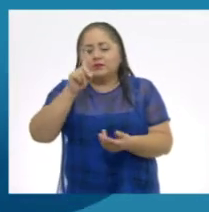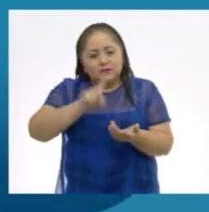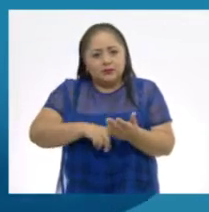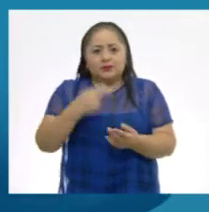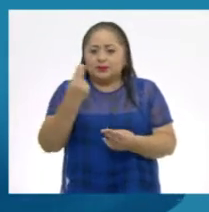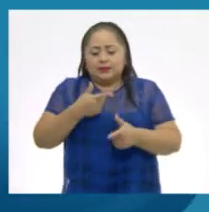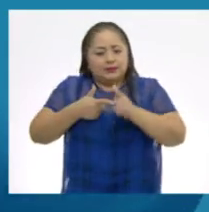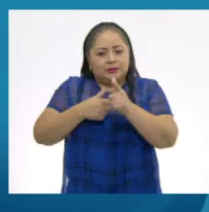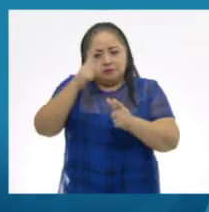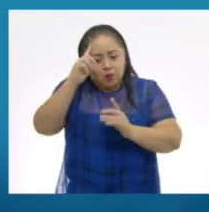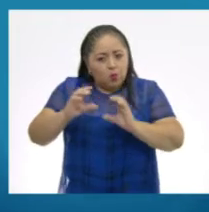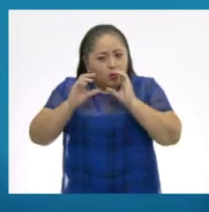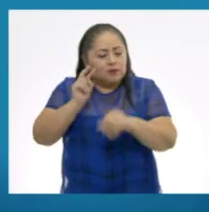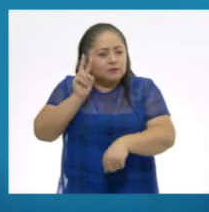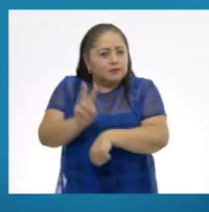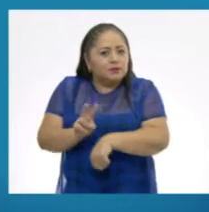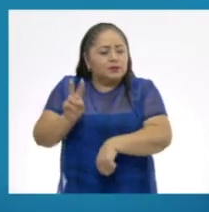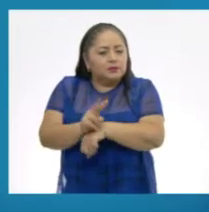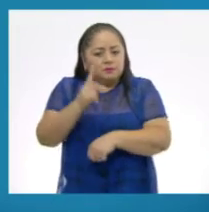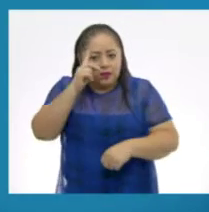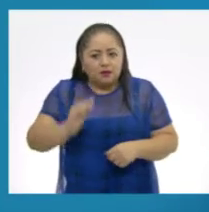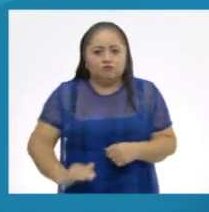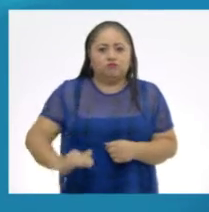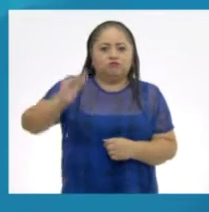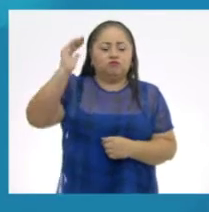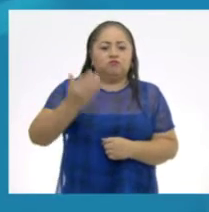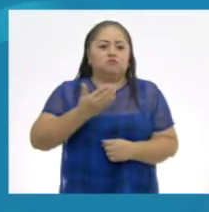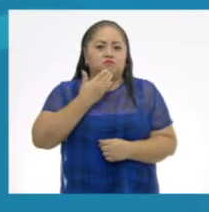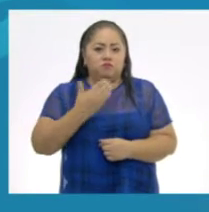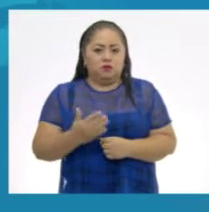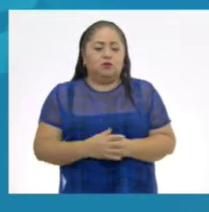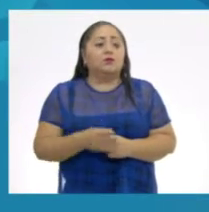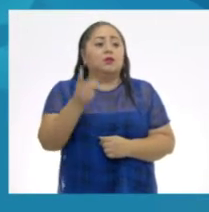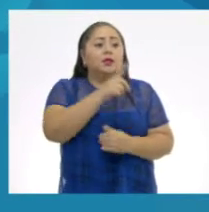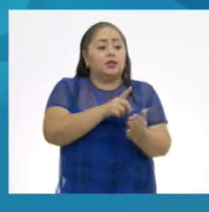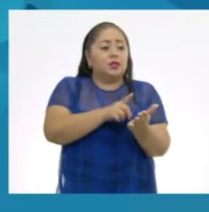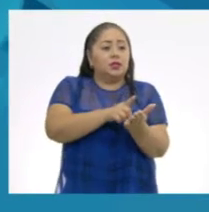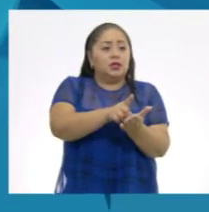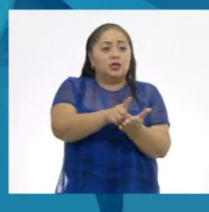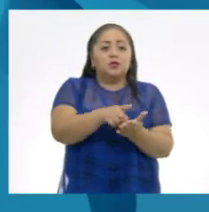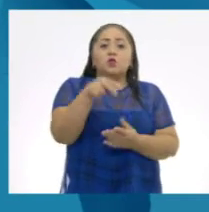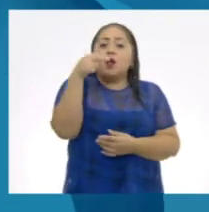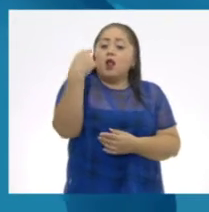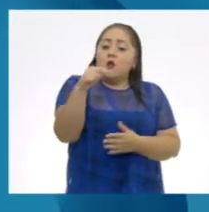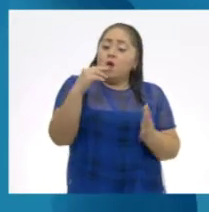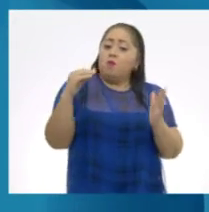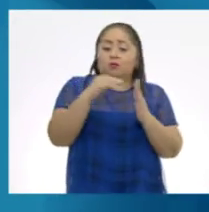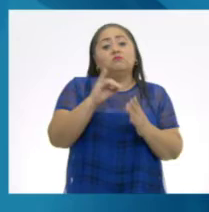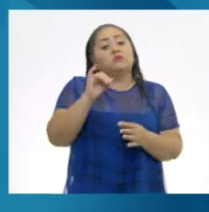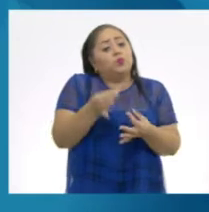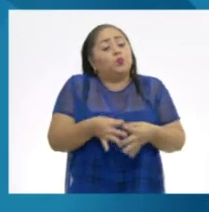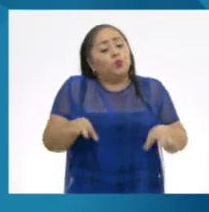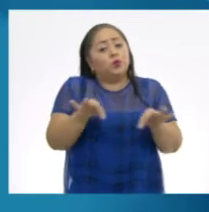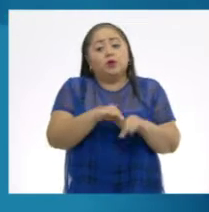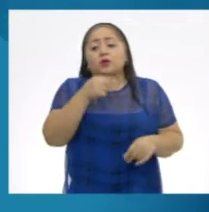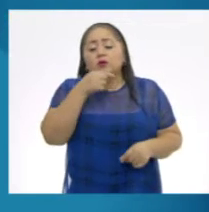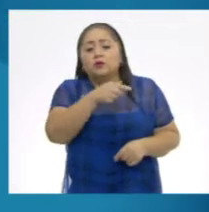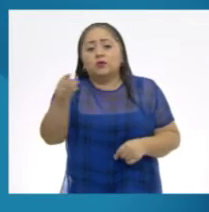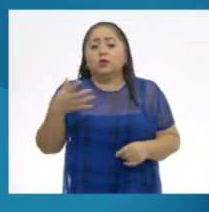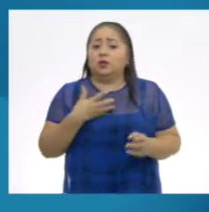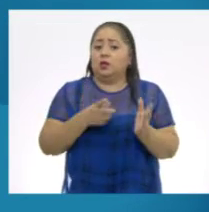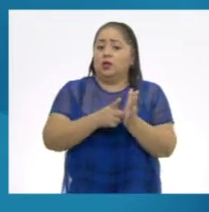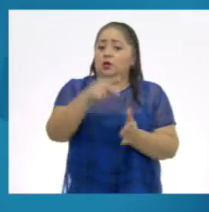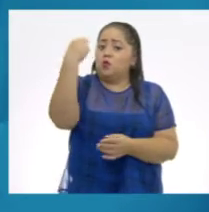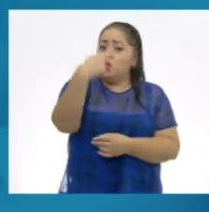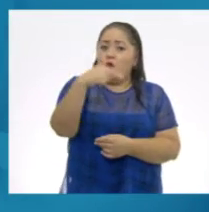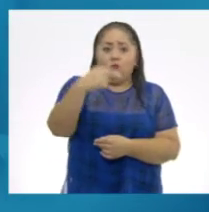darle seguimiento y verificar su sano crecimiento. El derecho al nombre. Muy importante. Los niños tienen derecho